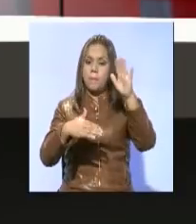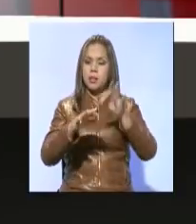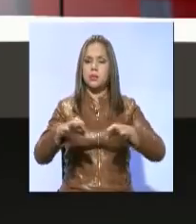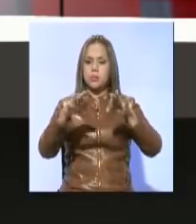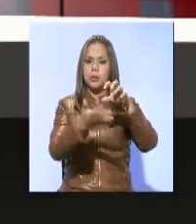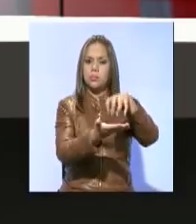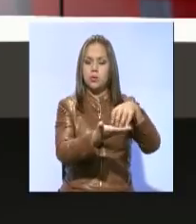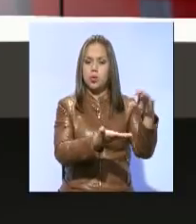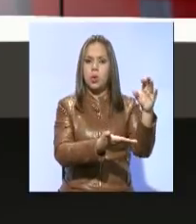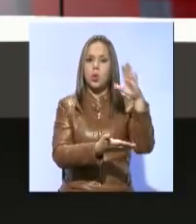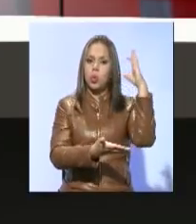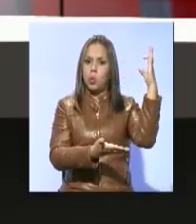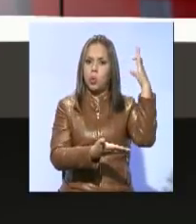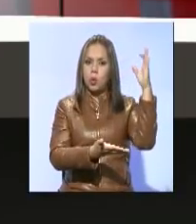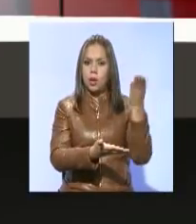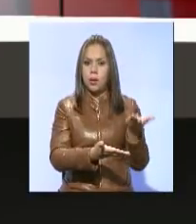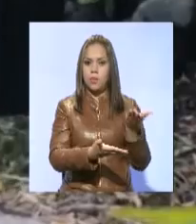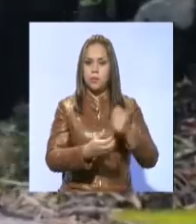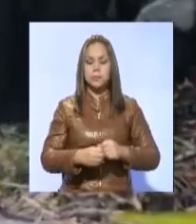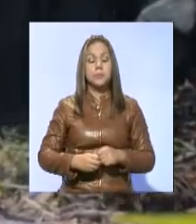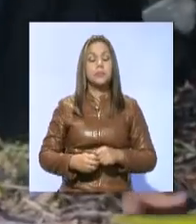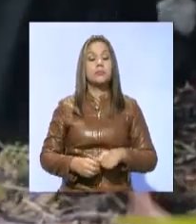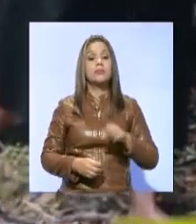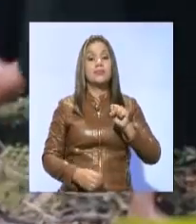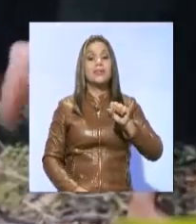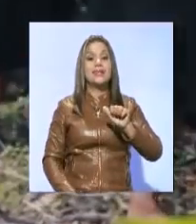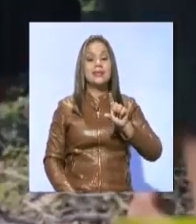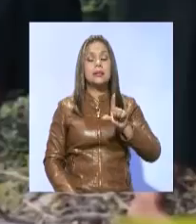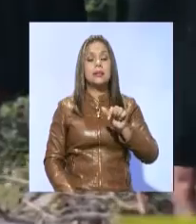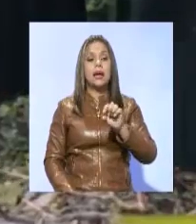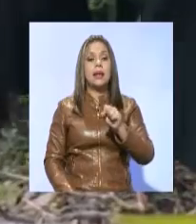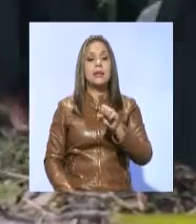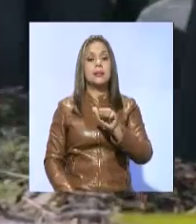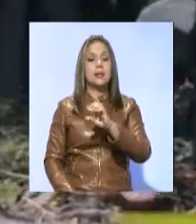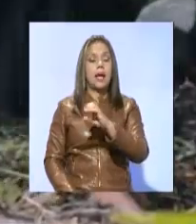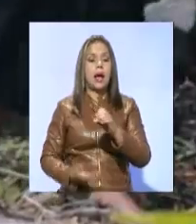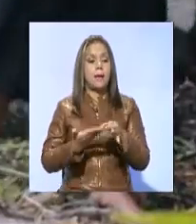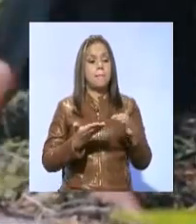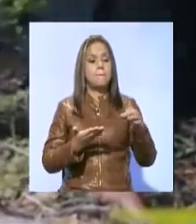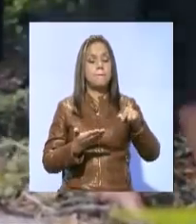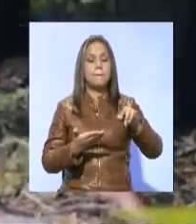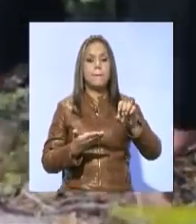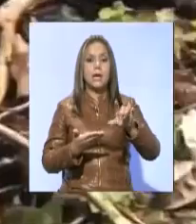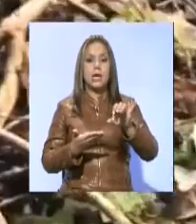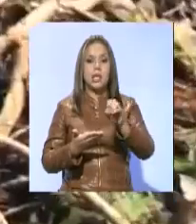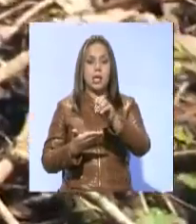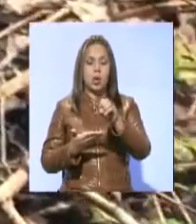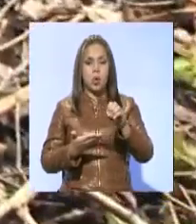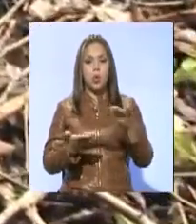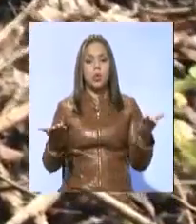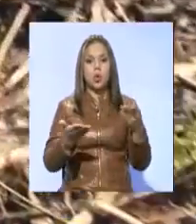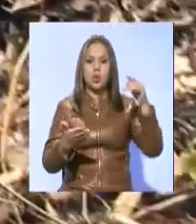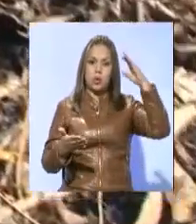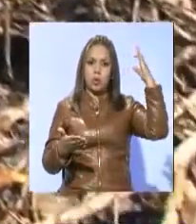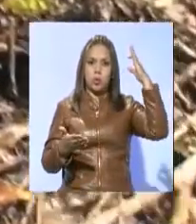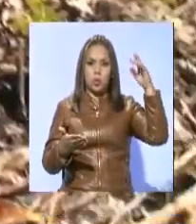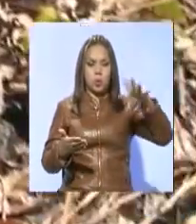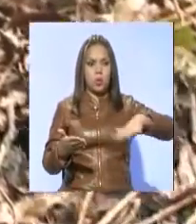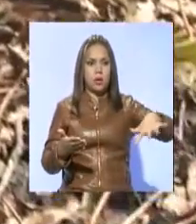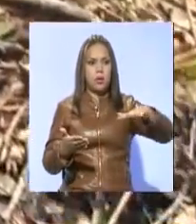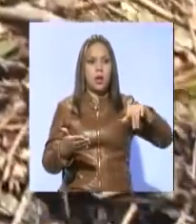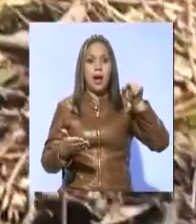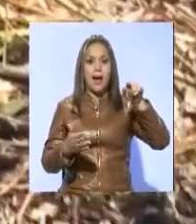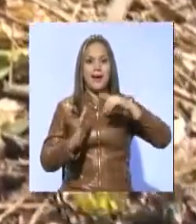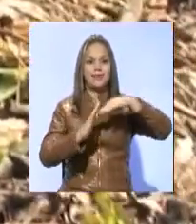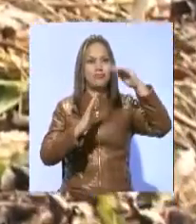provincia de Tungurahua. Salasaca es una parroquia del cantón de Pelileo, provincia de Tungurahua, ubicada en el centro de los Andes del